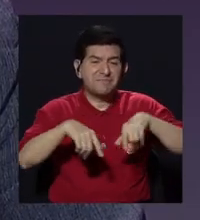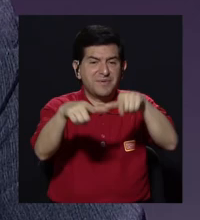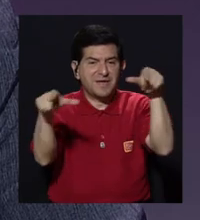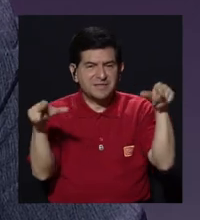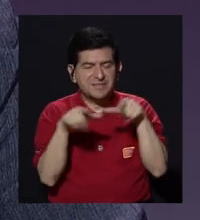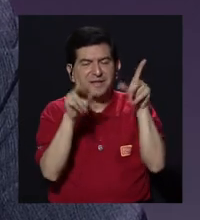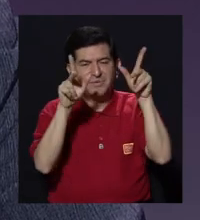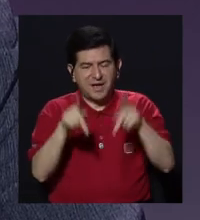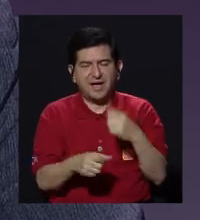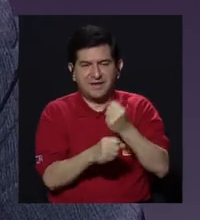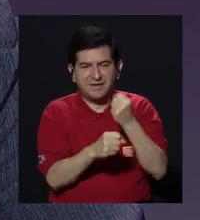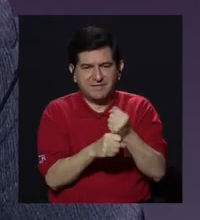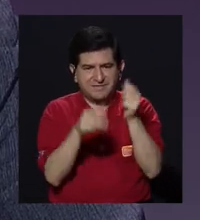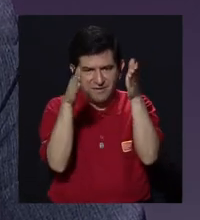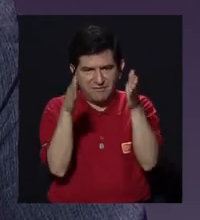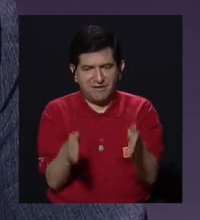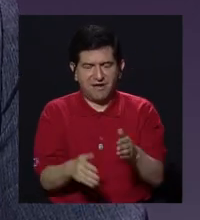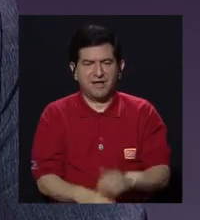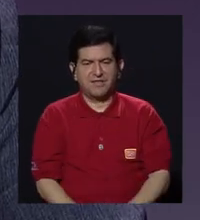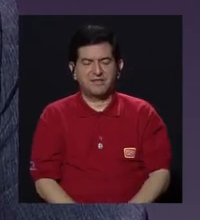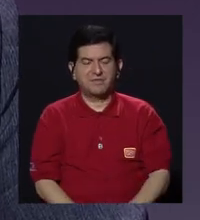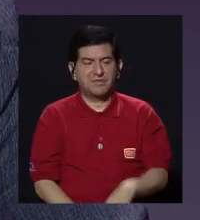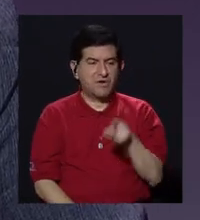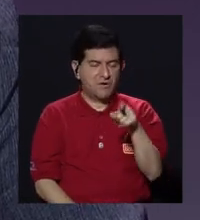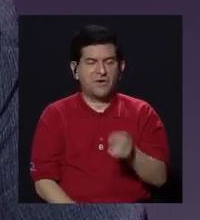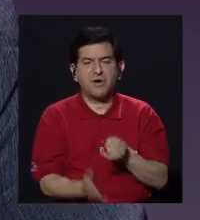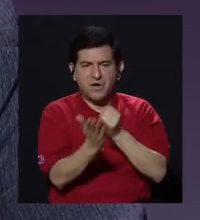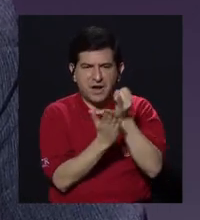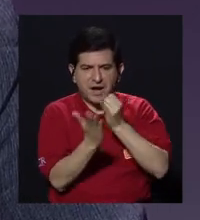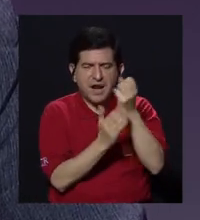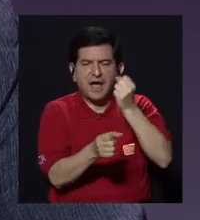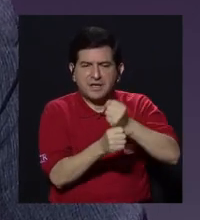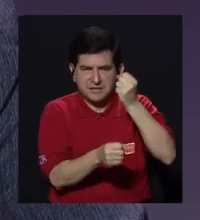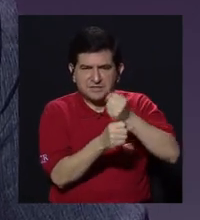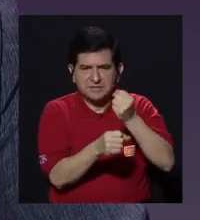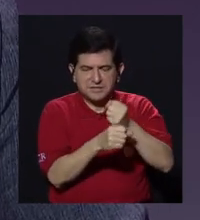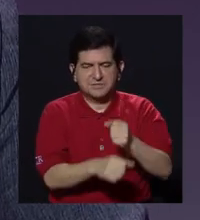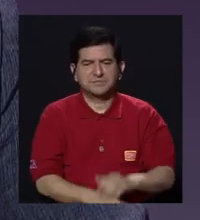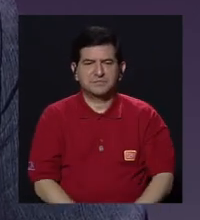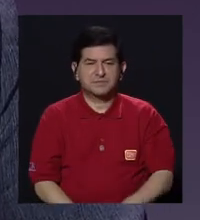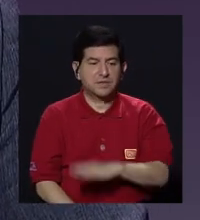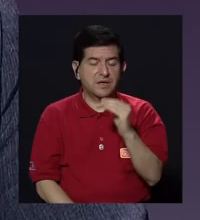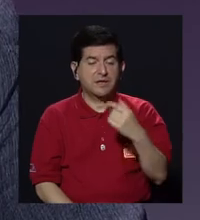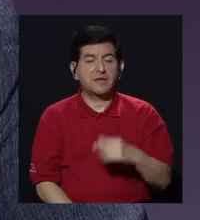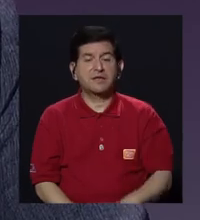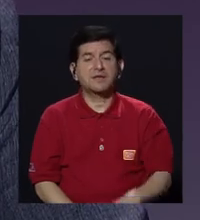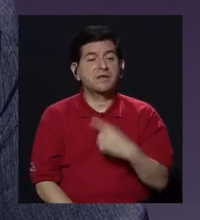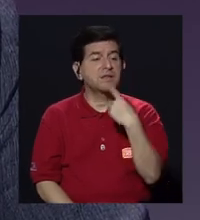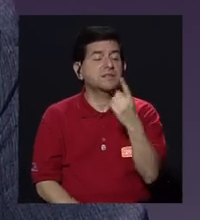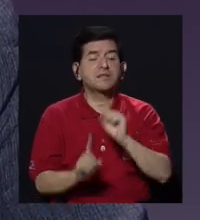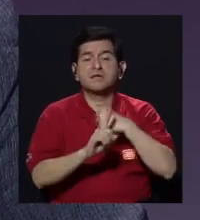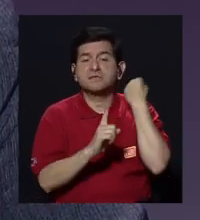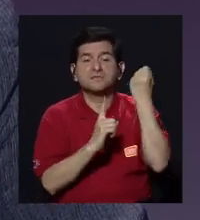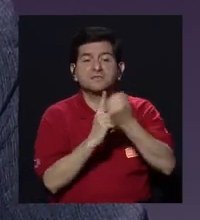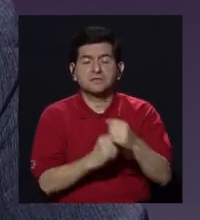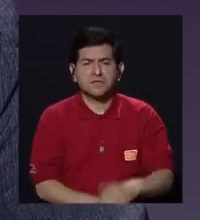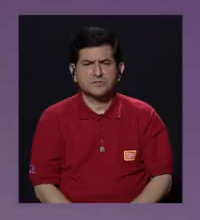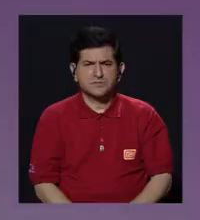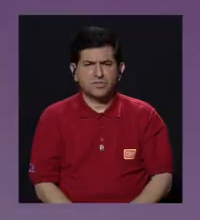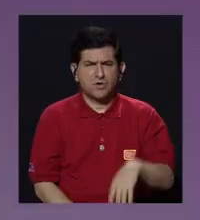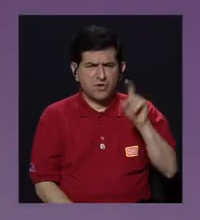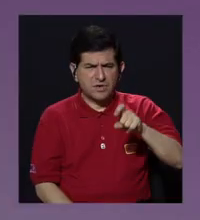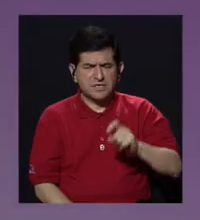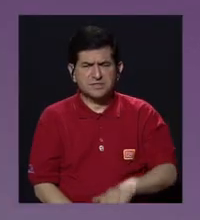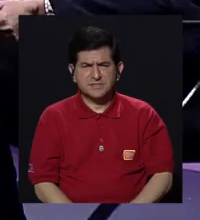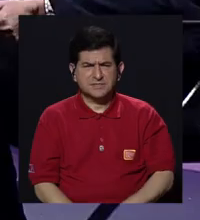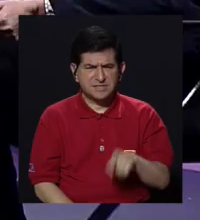esté ubicada la persona trabajadora, se presenta a la inspección de trabajo y manifiesta la situación que se está... ¿Tiene que completar una fórmula